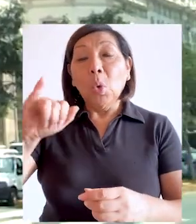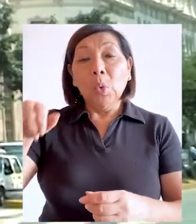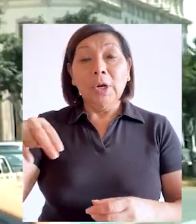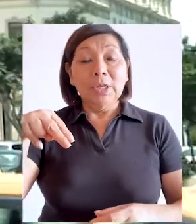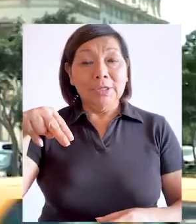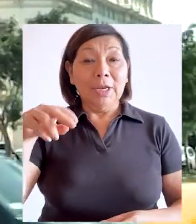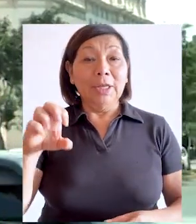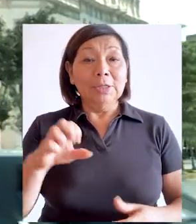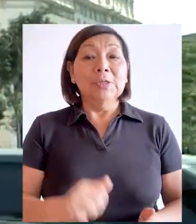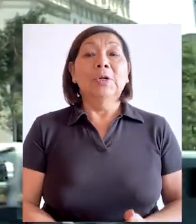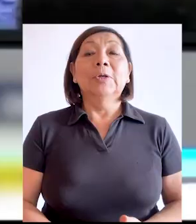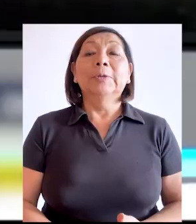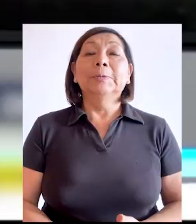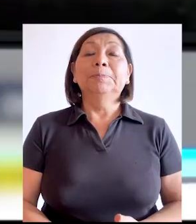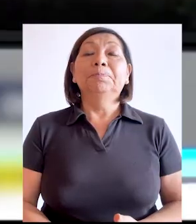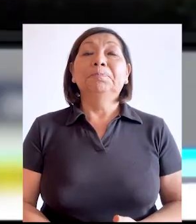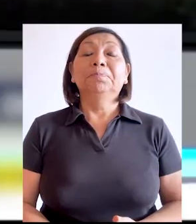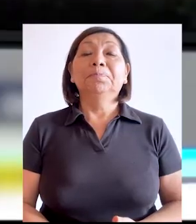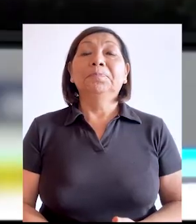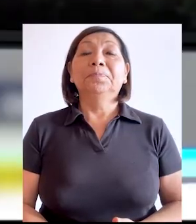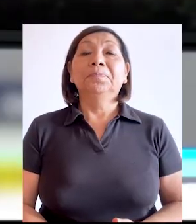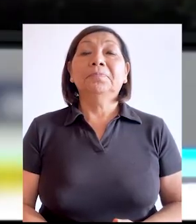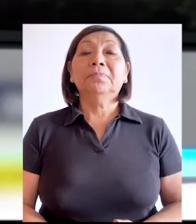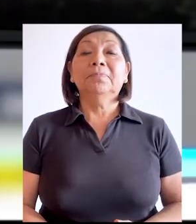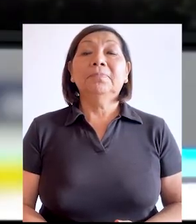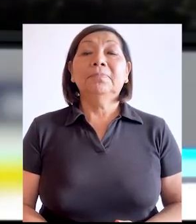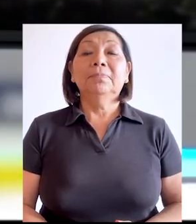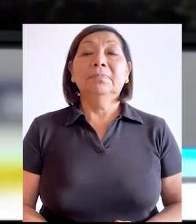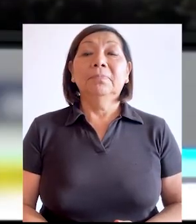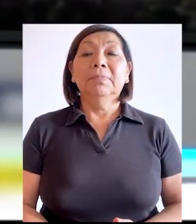miembros del Jurado Nacional de Elecciones. En ese caso,